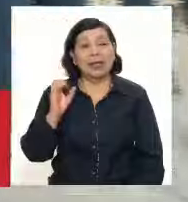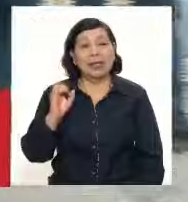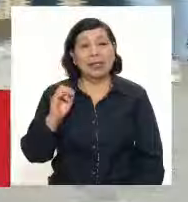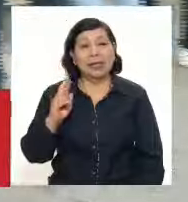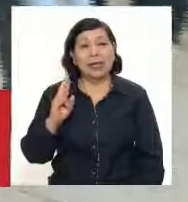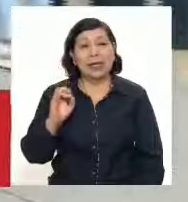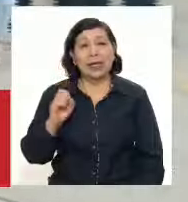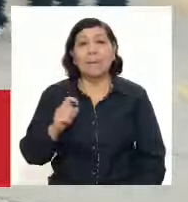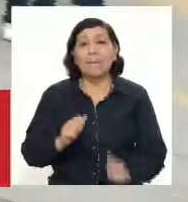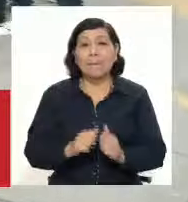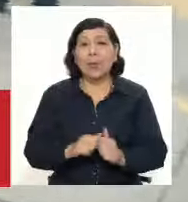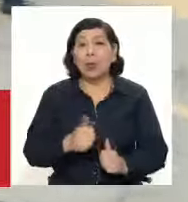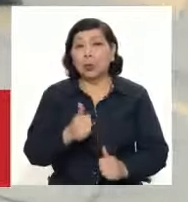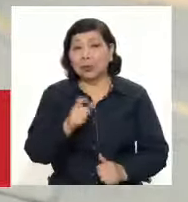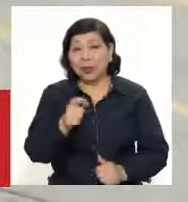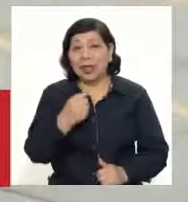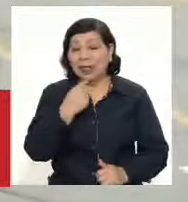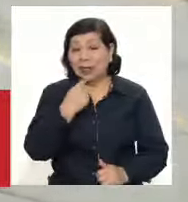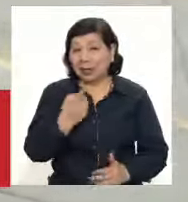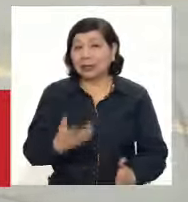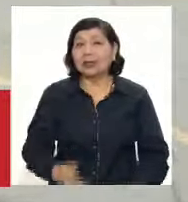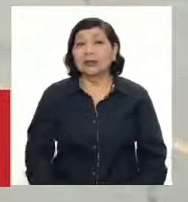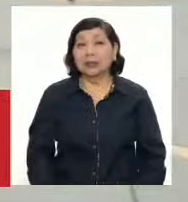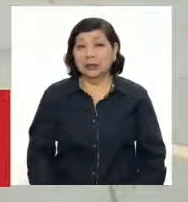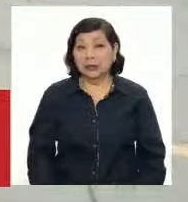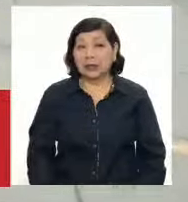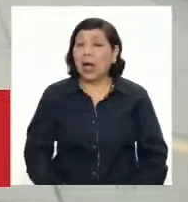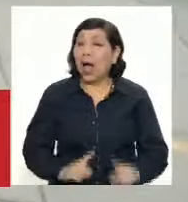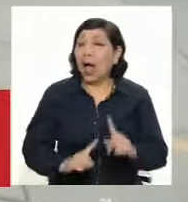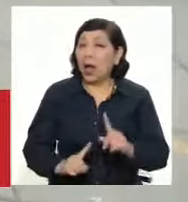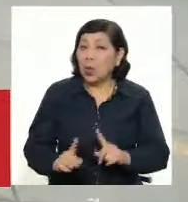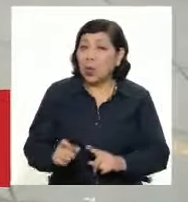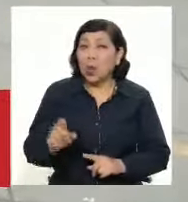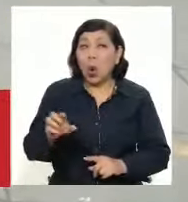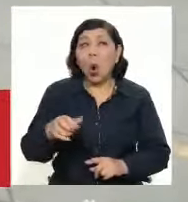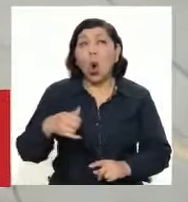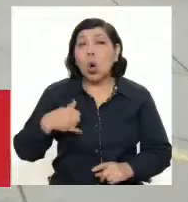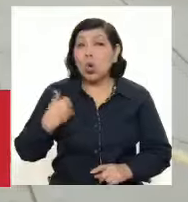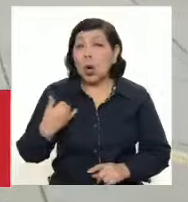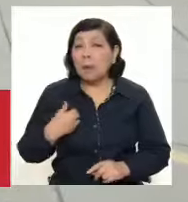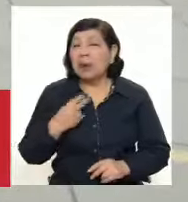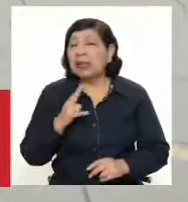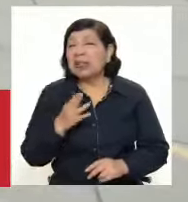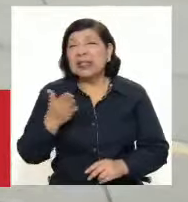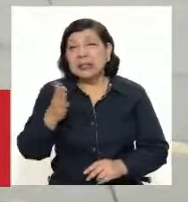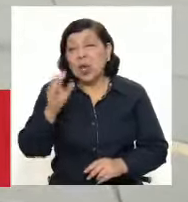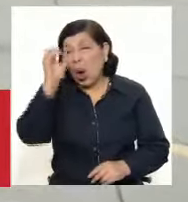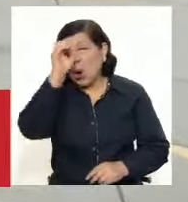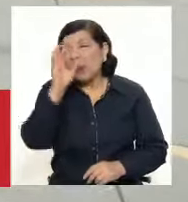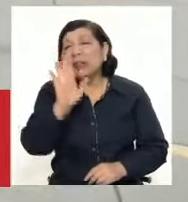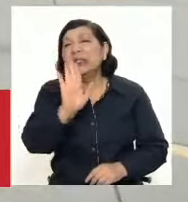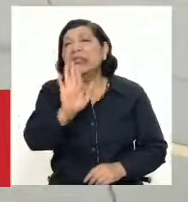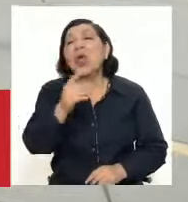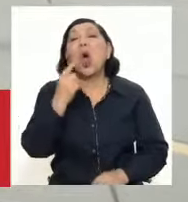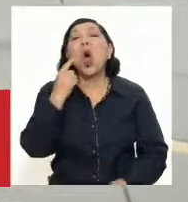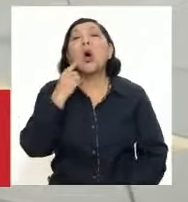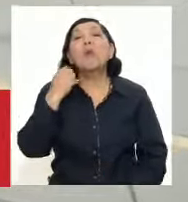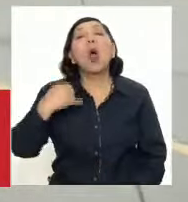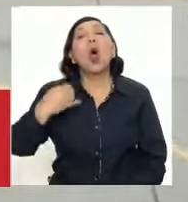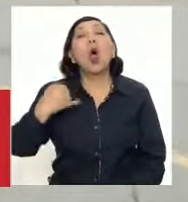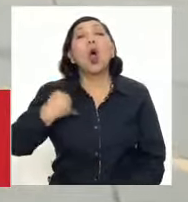si podemos conversar, como ustedes señalan, con algunos jóvenes para ver qué nos pueden